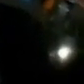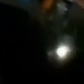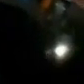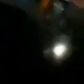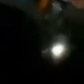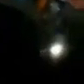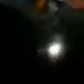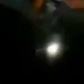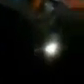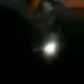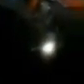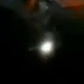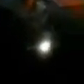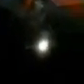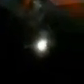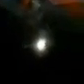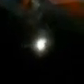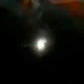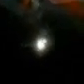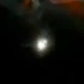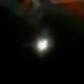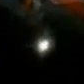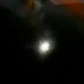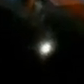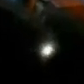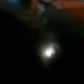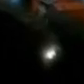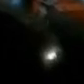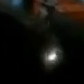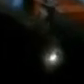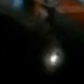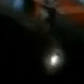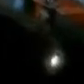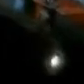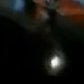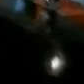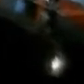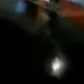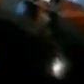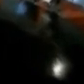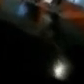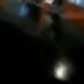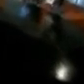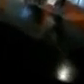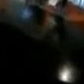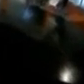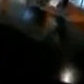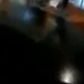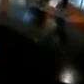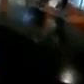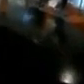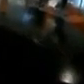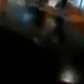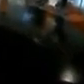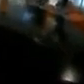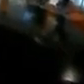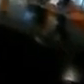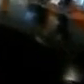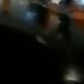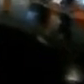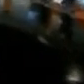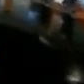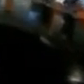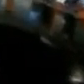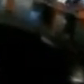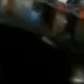echarle ganas vamos a ganar estoy convencido de que vamos a ganar pero tenemos que empujar quedan 20